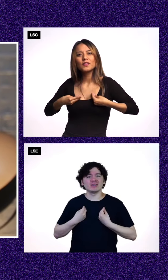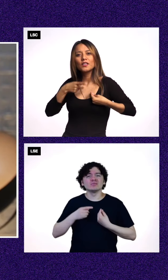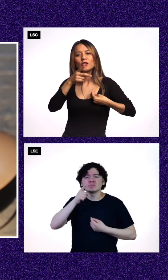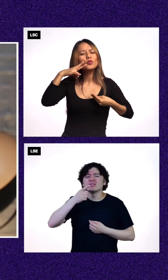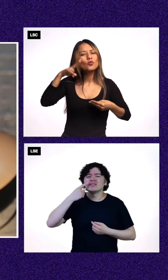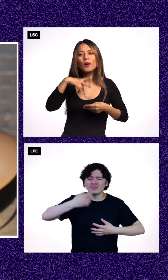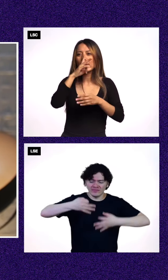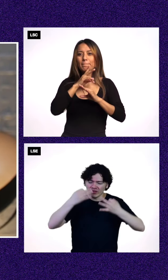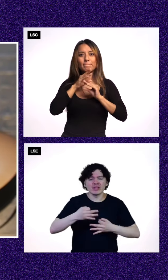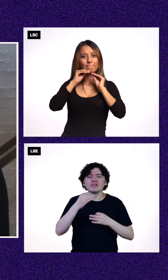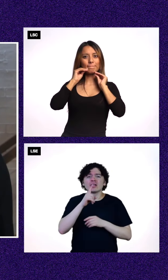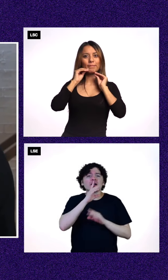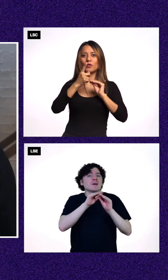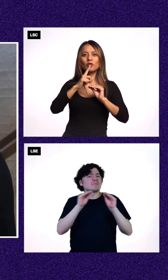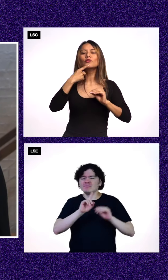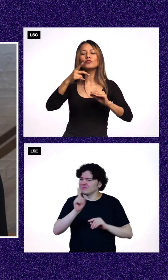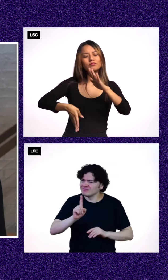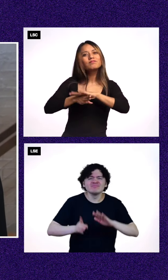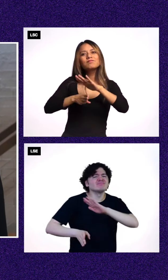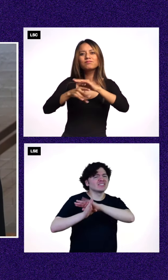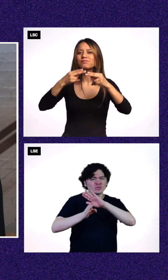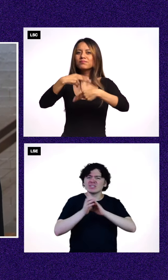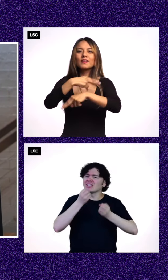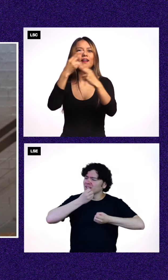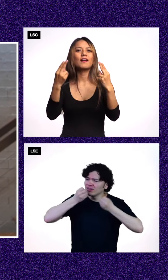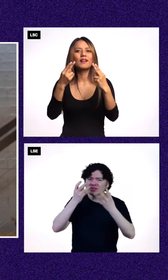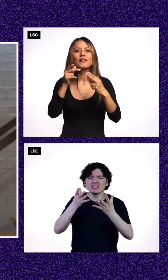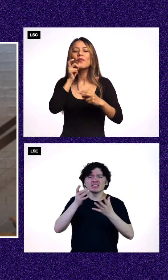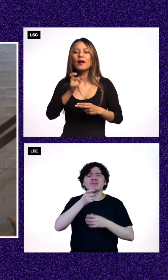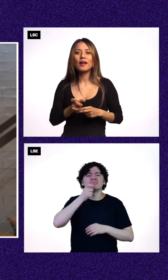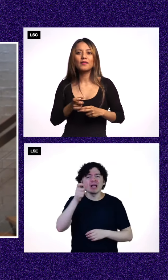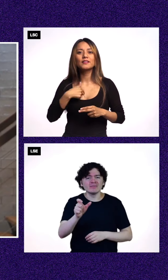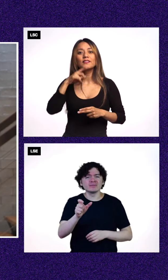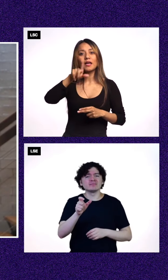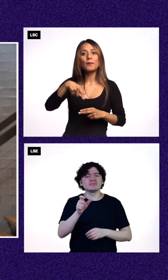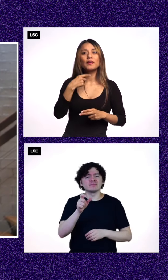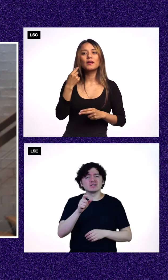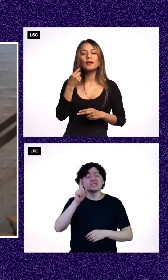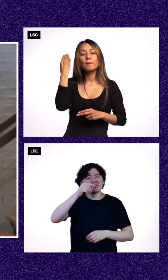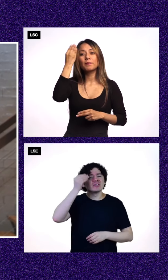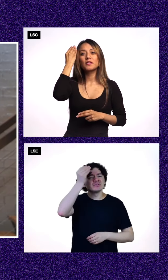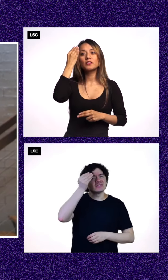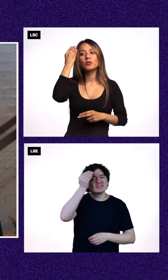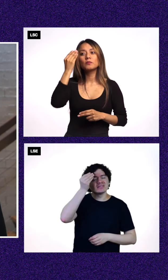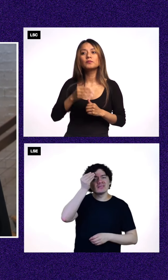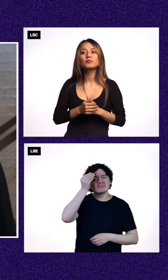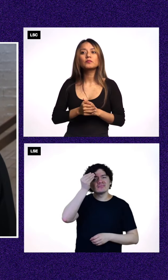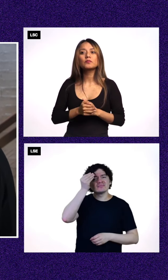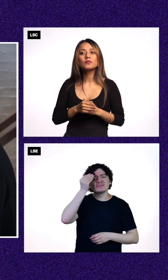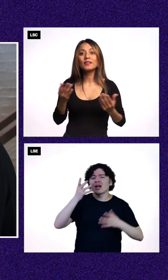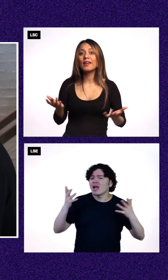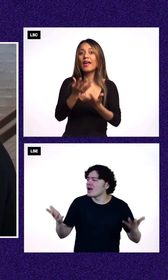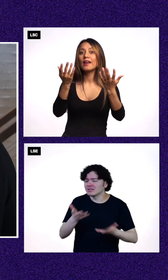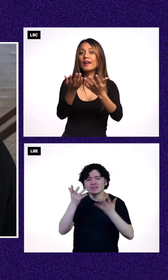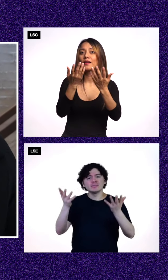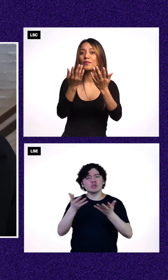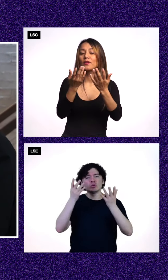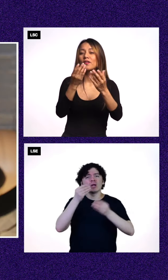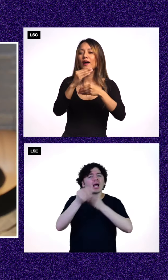hacerlo. Número 3. Creo que el ánimo reduce el índice de bajas. De verdad lo